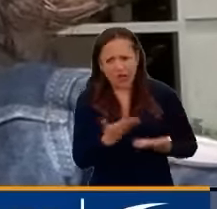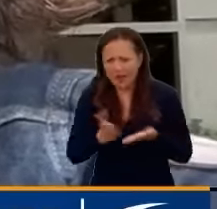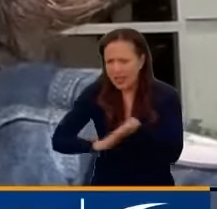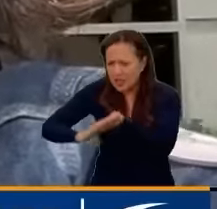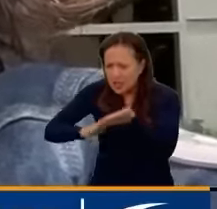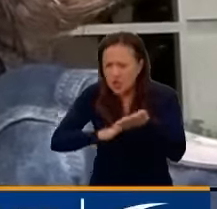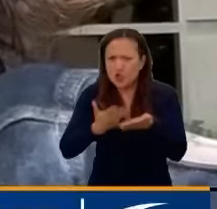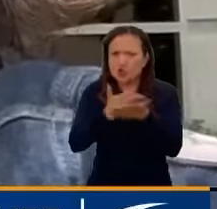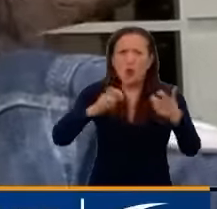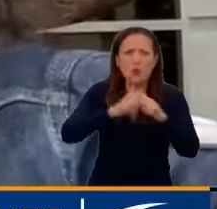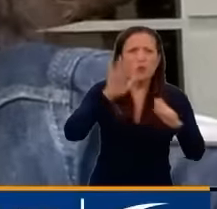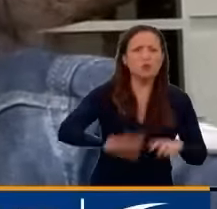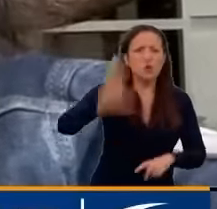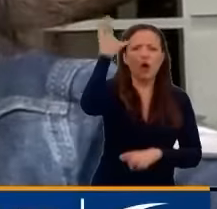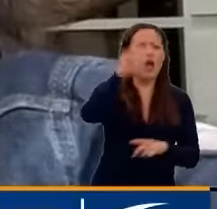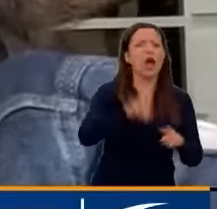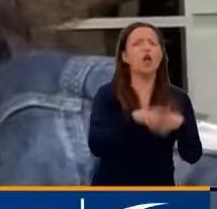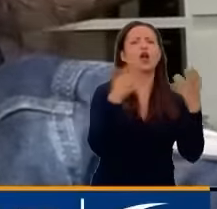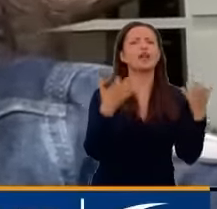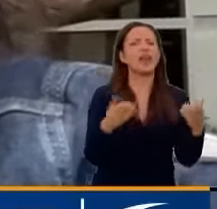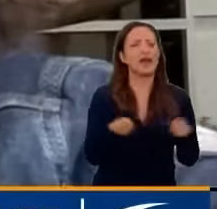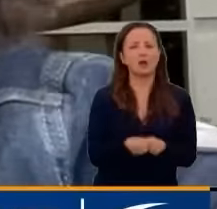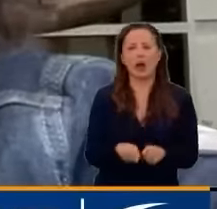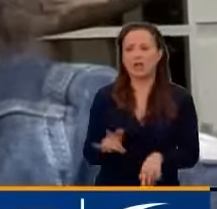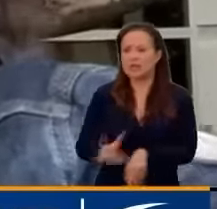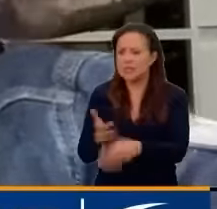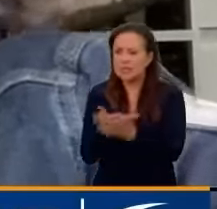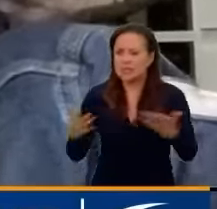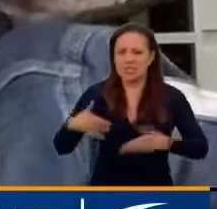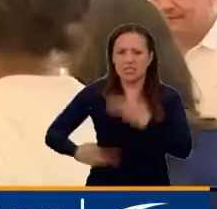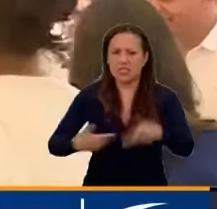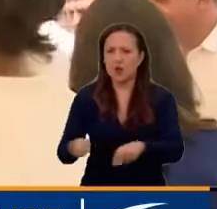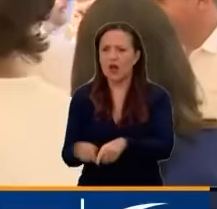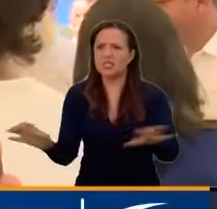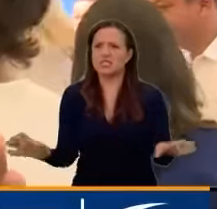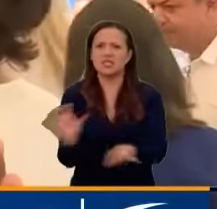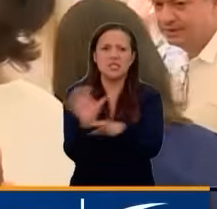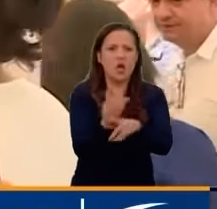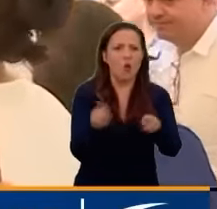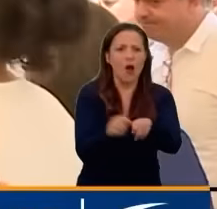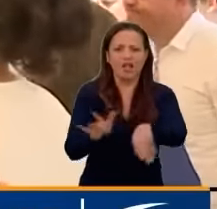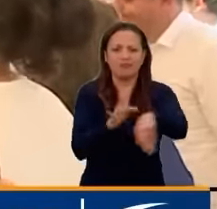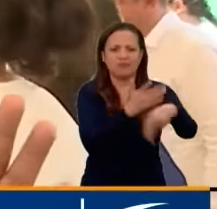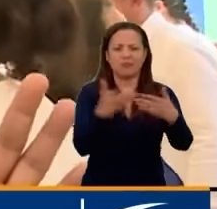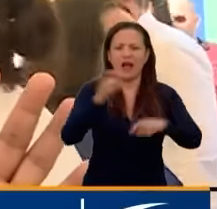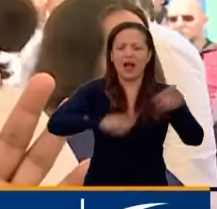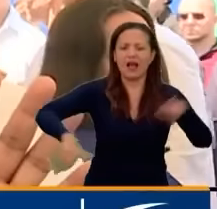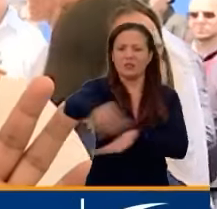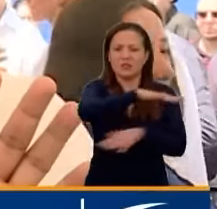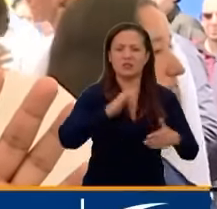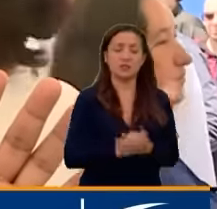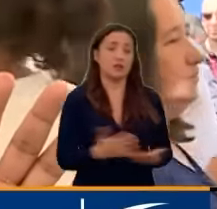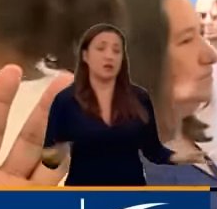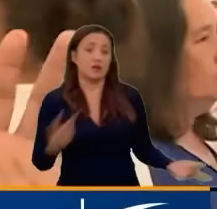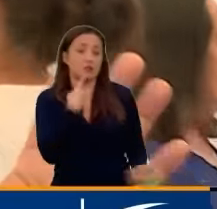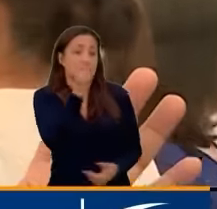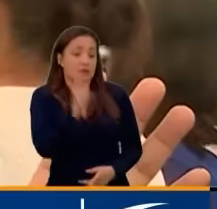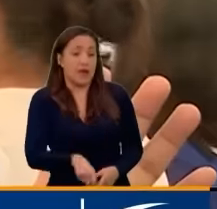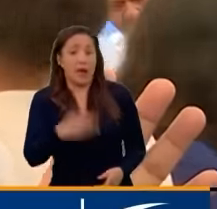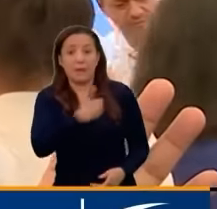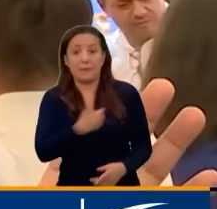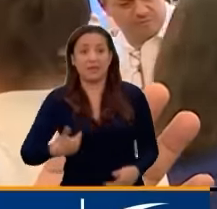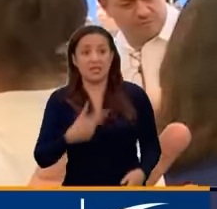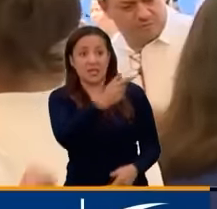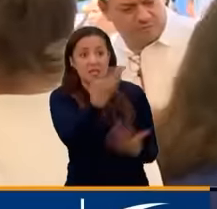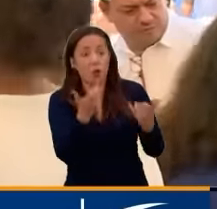del país, sino azuzar, agitar y dividir a la sociedad. Y debería el presidente decirle al país cuál es el fin. Si quiere